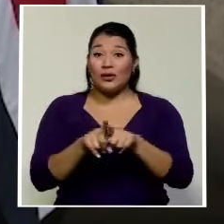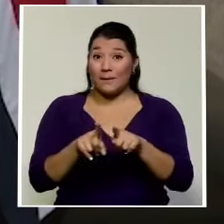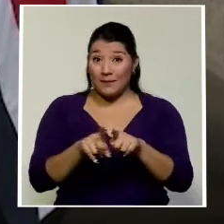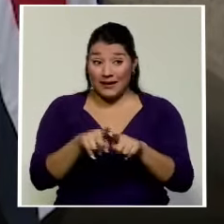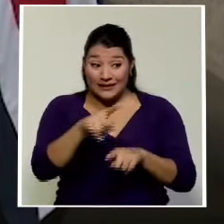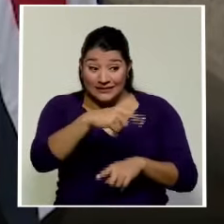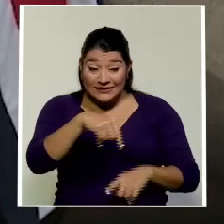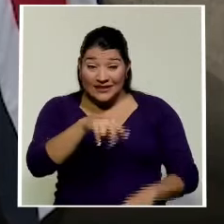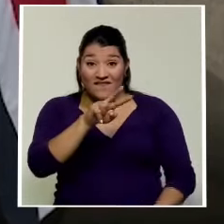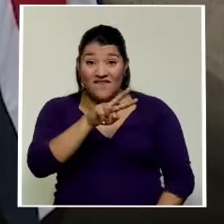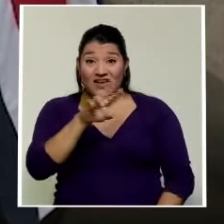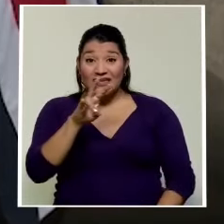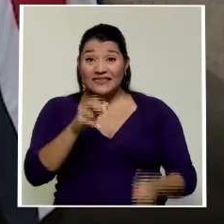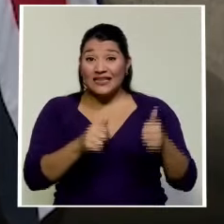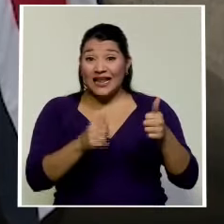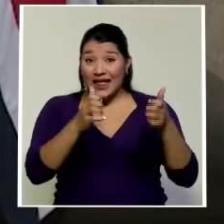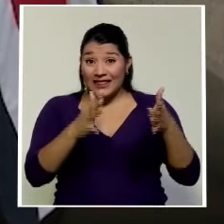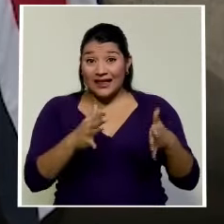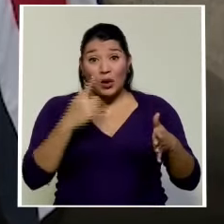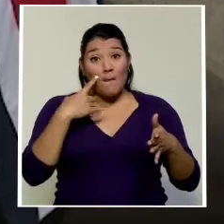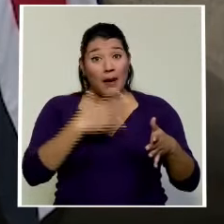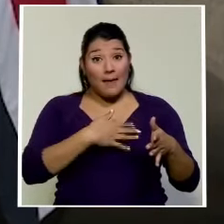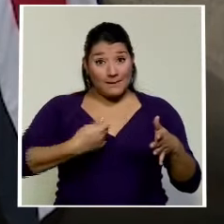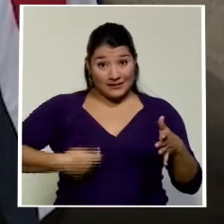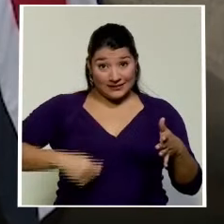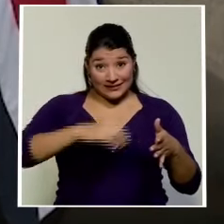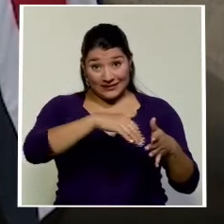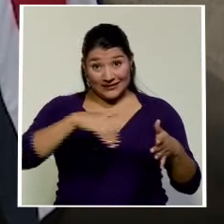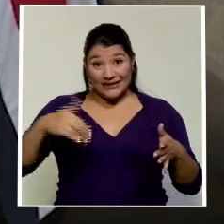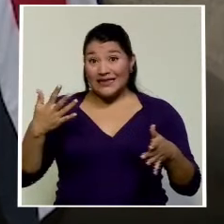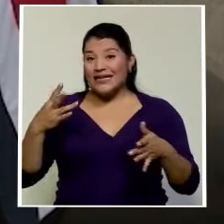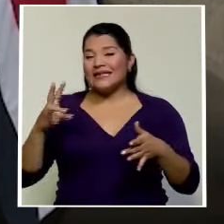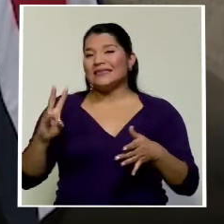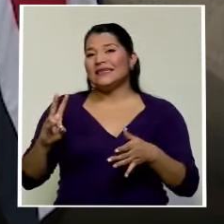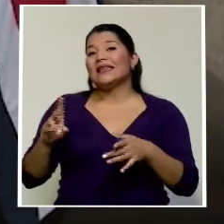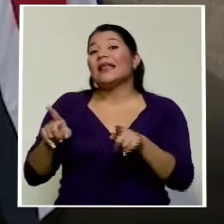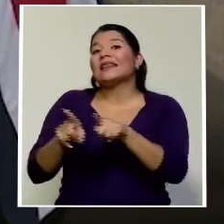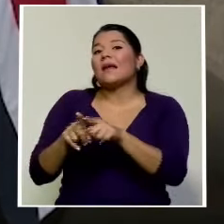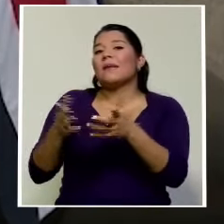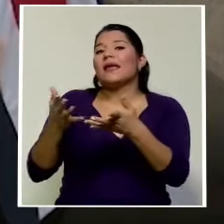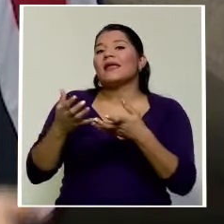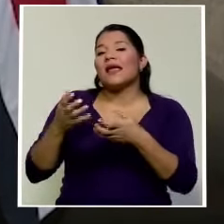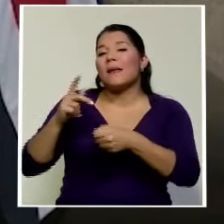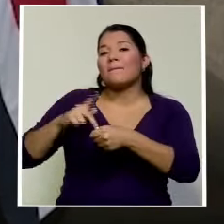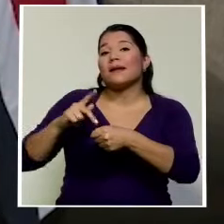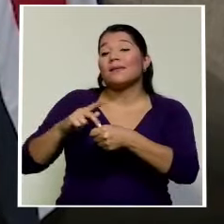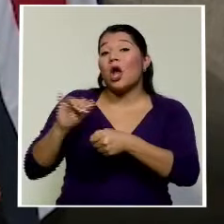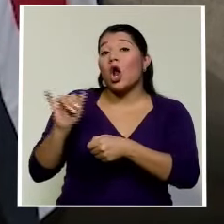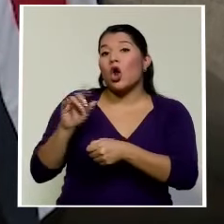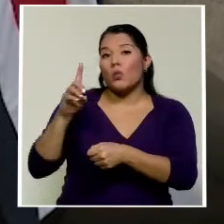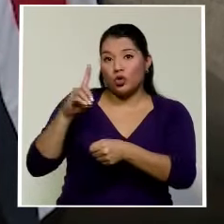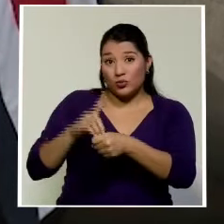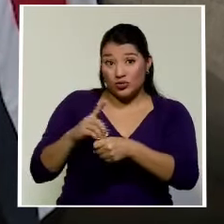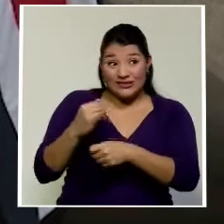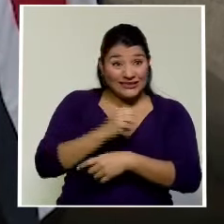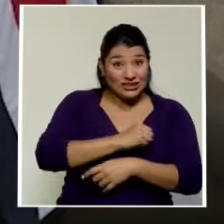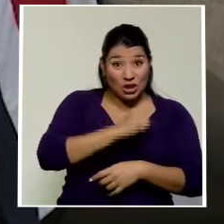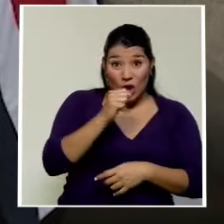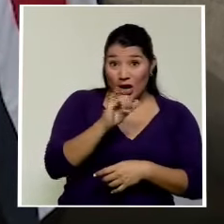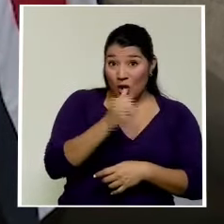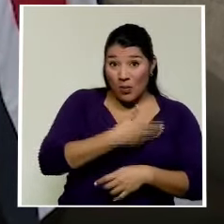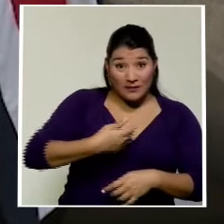de estos 27 candidatos, como usted lo decía, 17 están buscando también llegar a una curul en